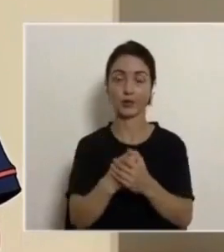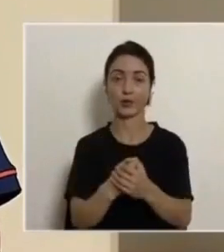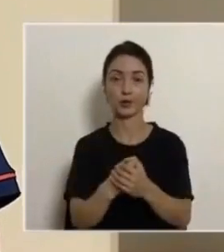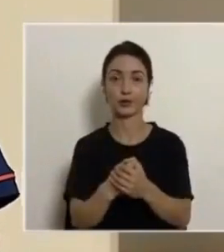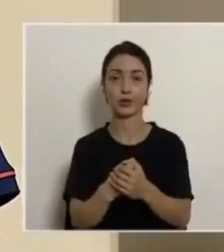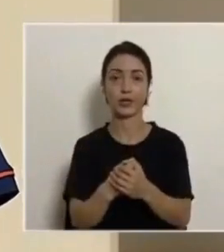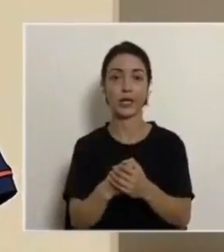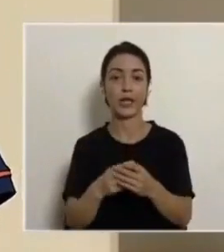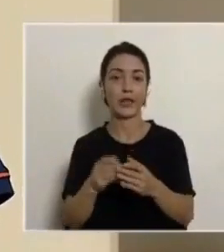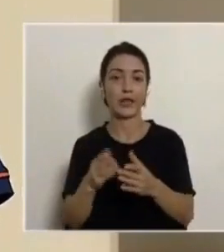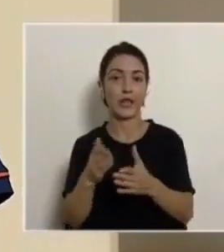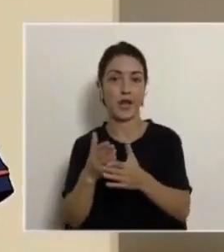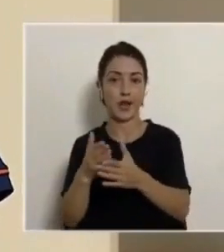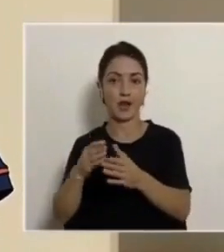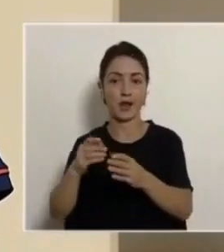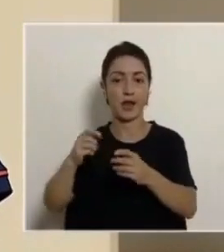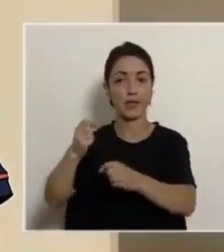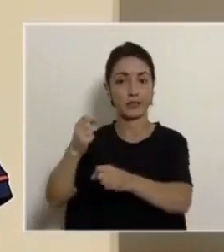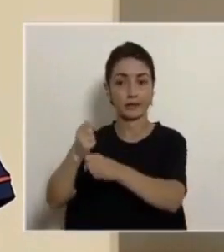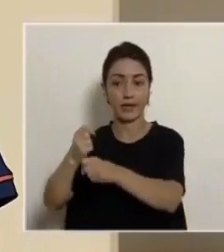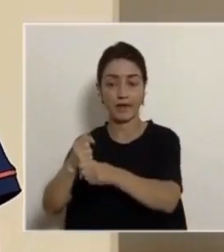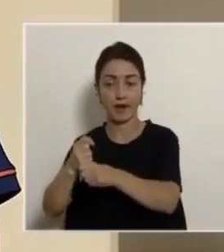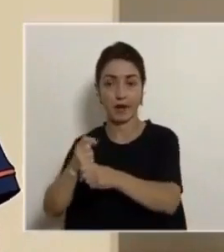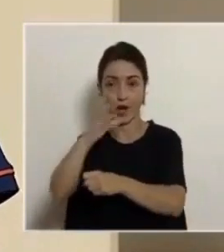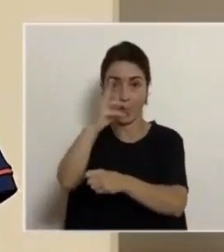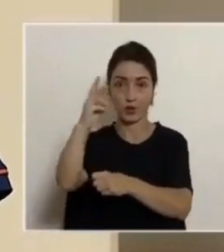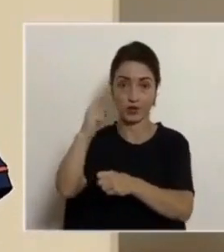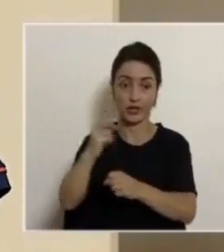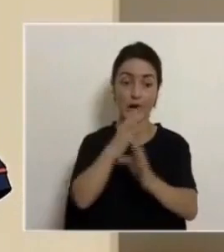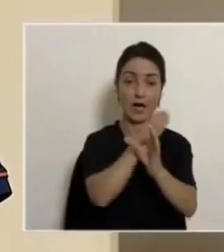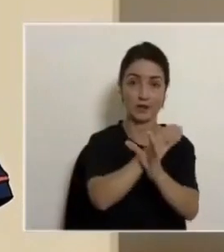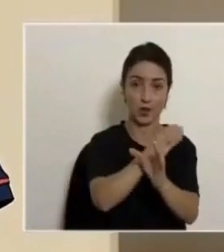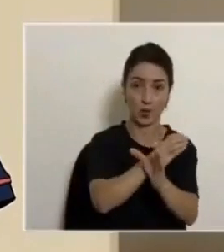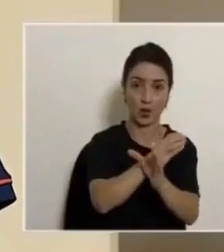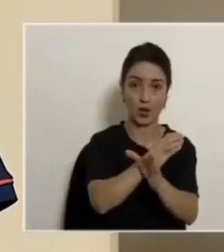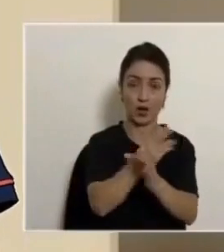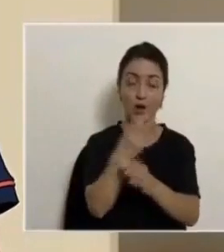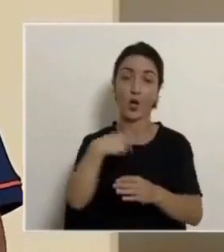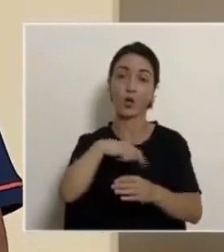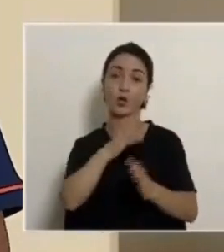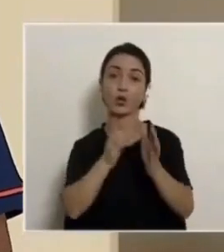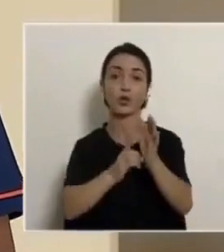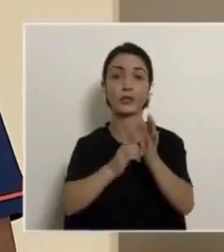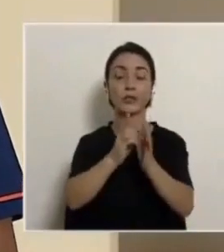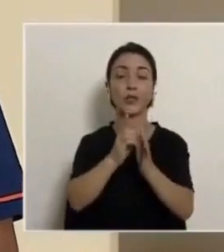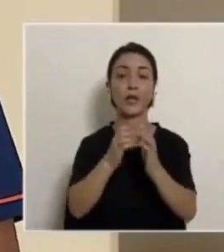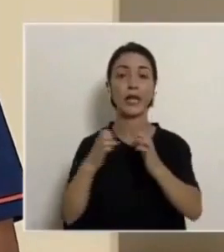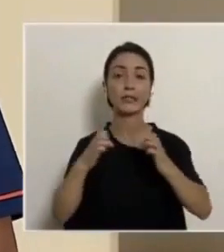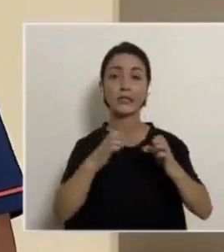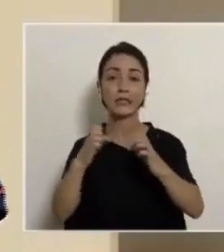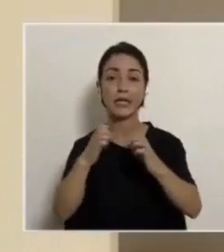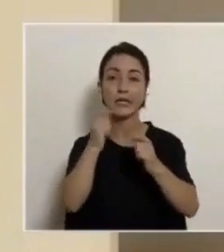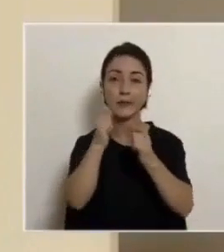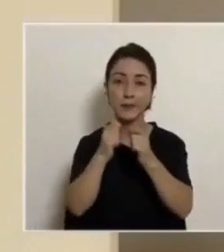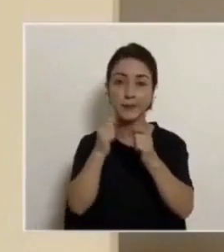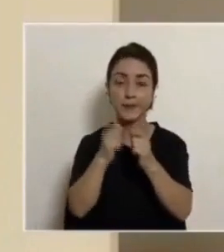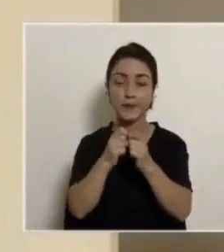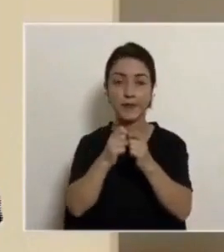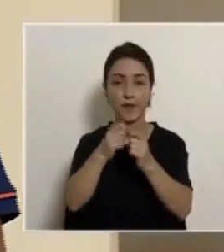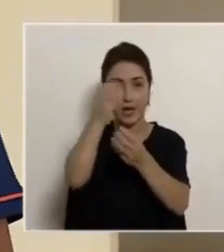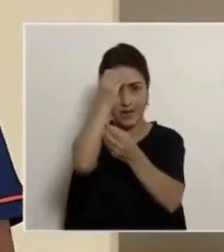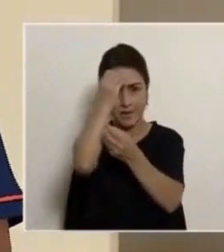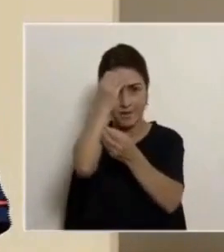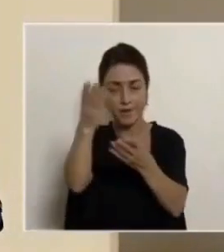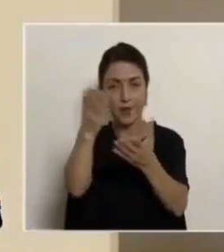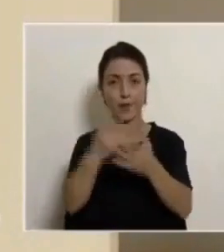gestión compartida de Costa Rica Trabaja y Se Cuida, estamos desarrollando estrategias específicas de información,